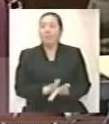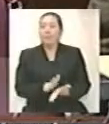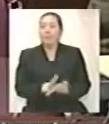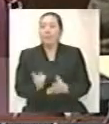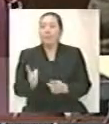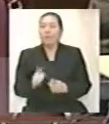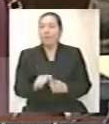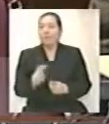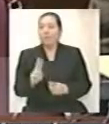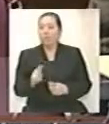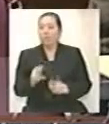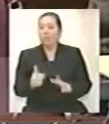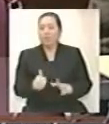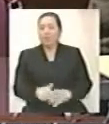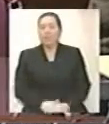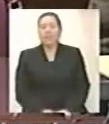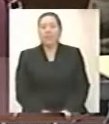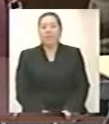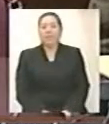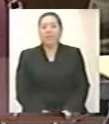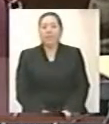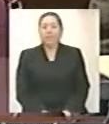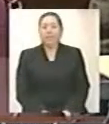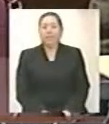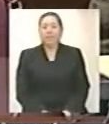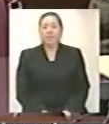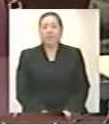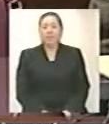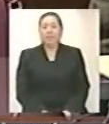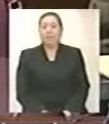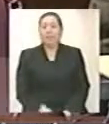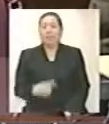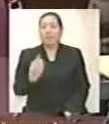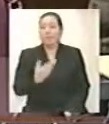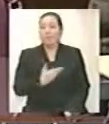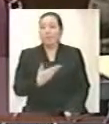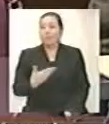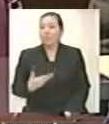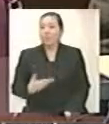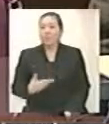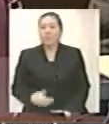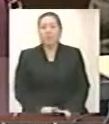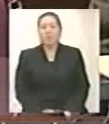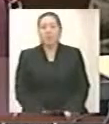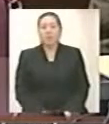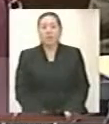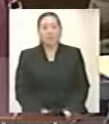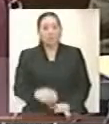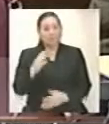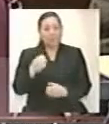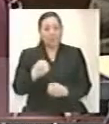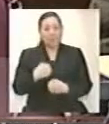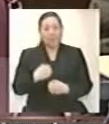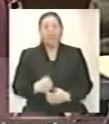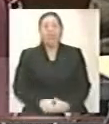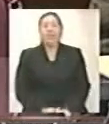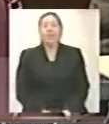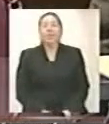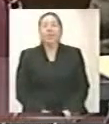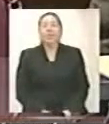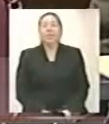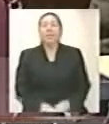hasta julio del 2006. 2. En los años del primer gobierno militar de Velasco Alvarado,